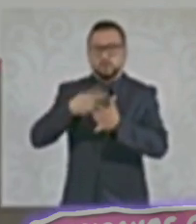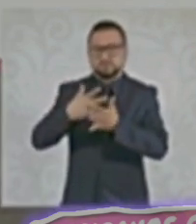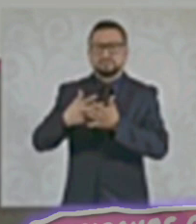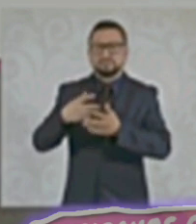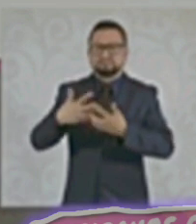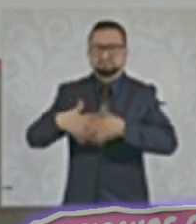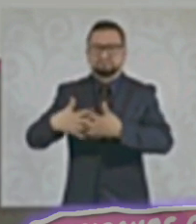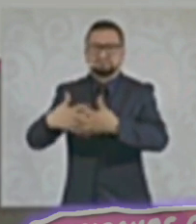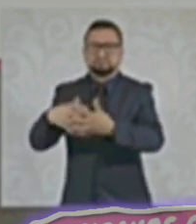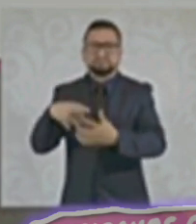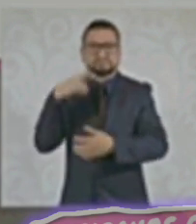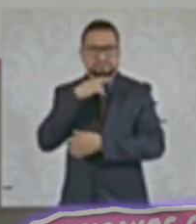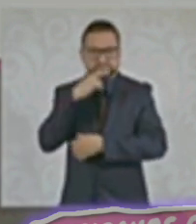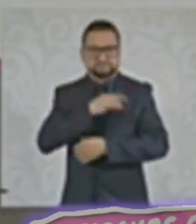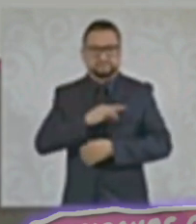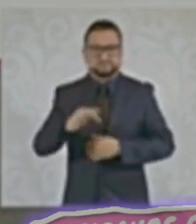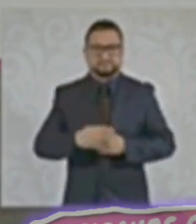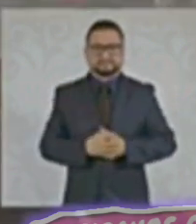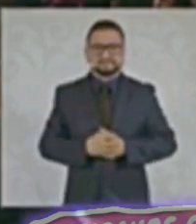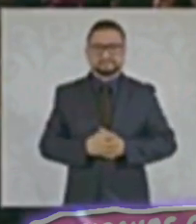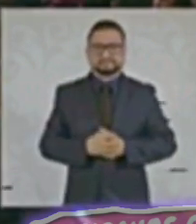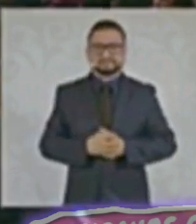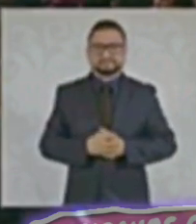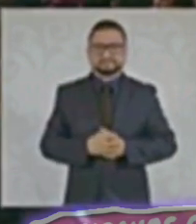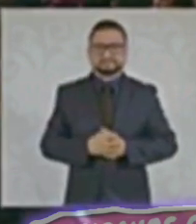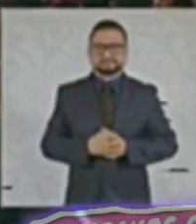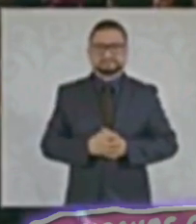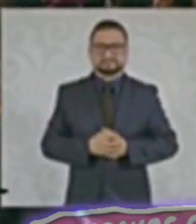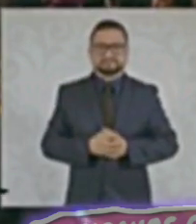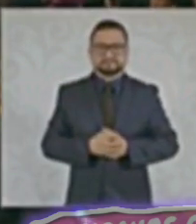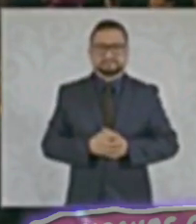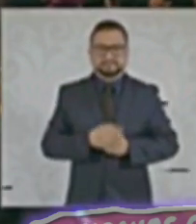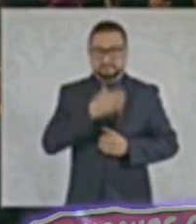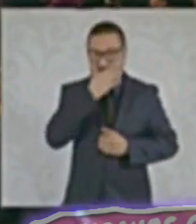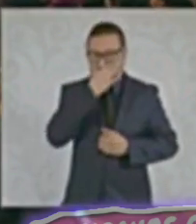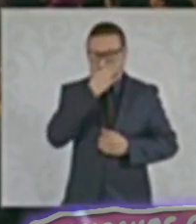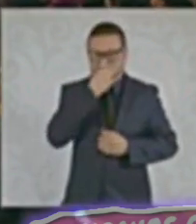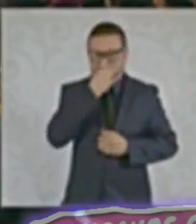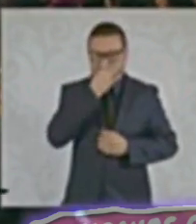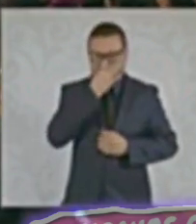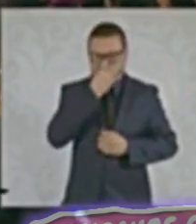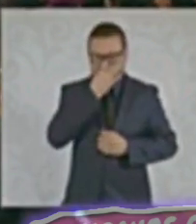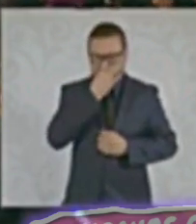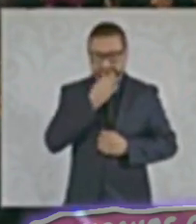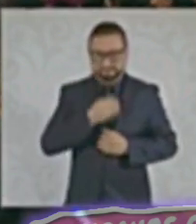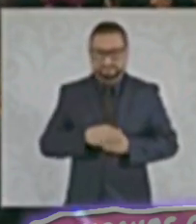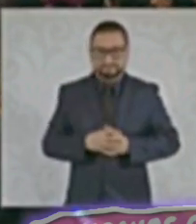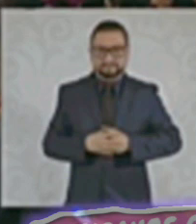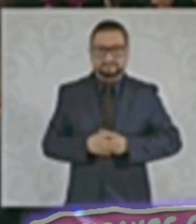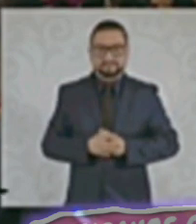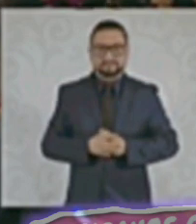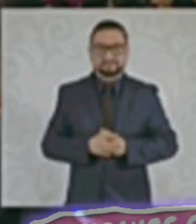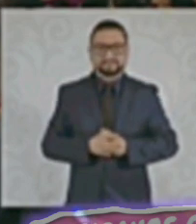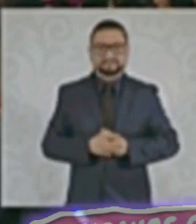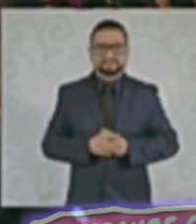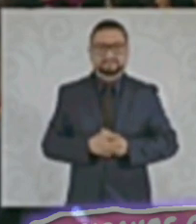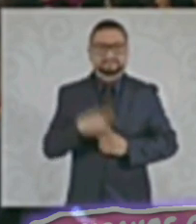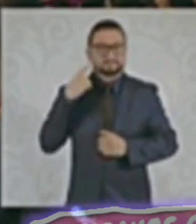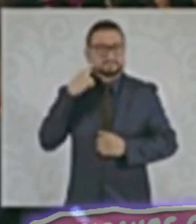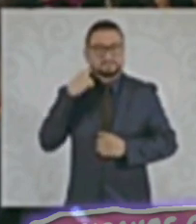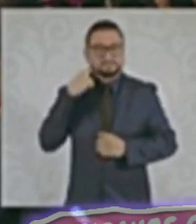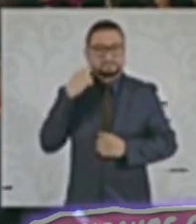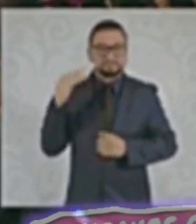rápidamente. Gracias. ¿Algún complemento? ¿No repiten? ¿Complemento